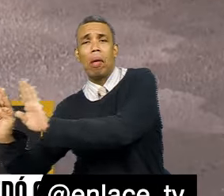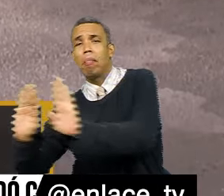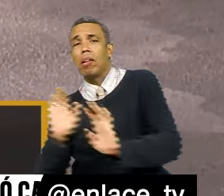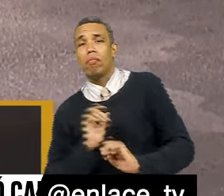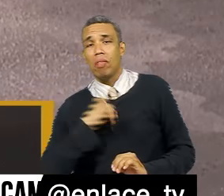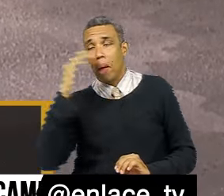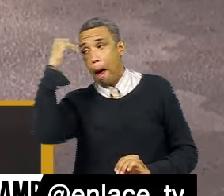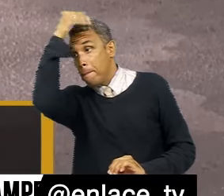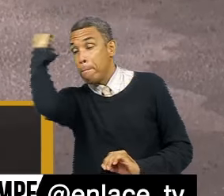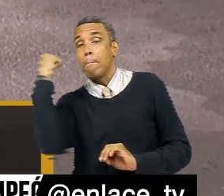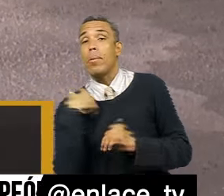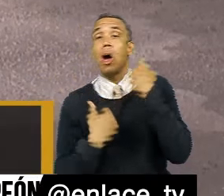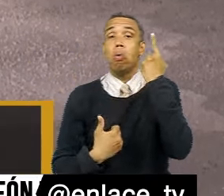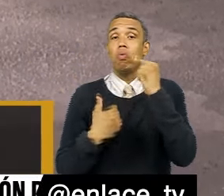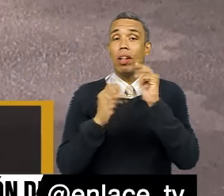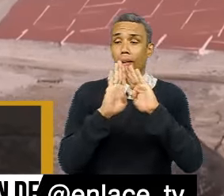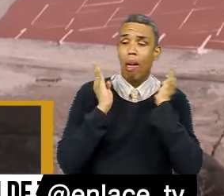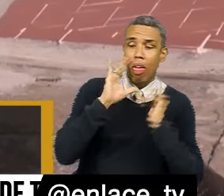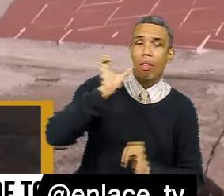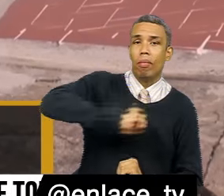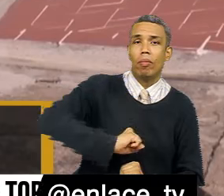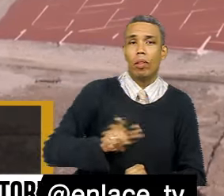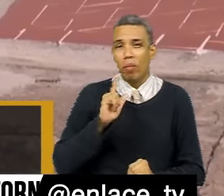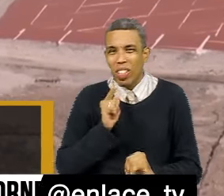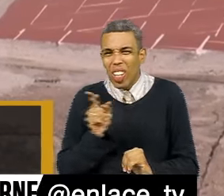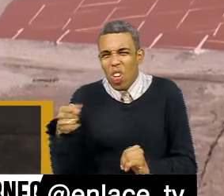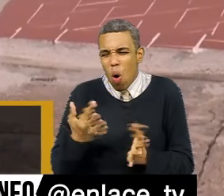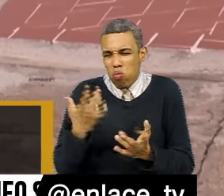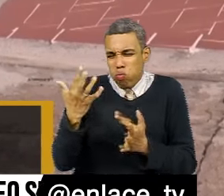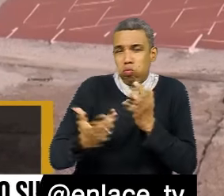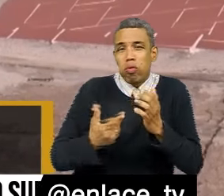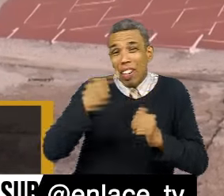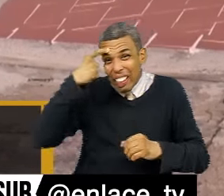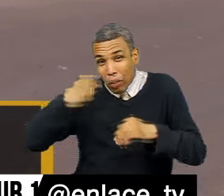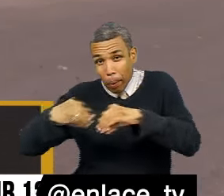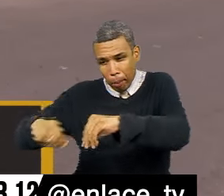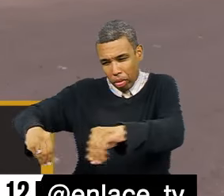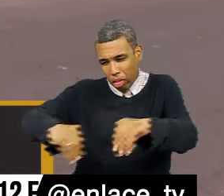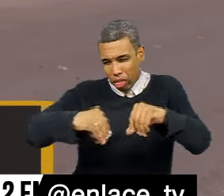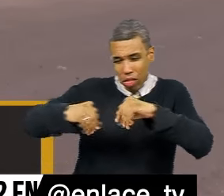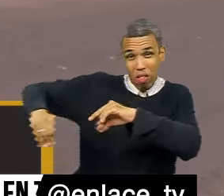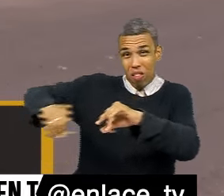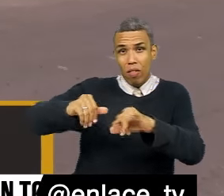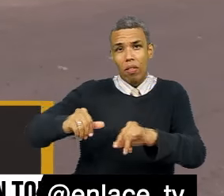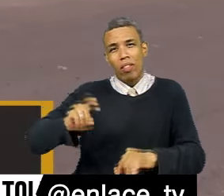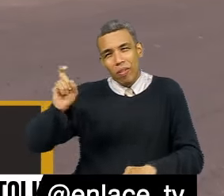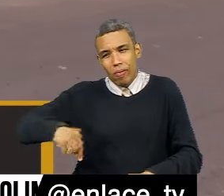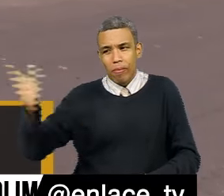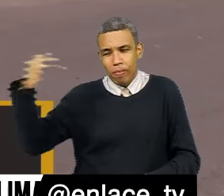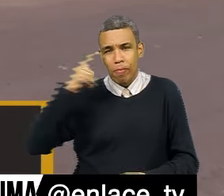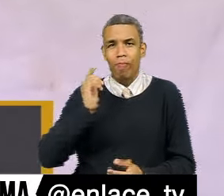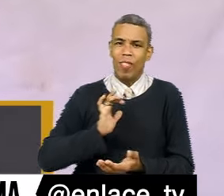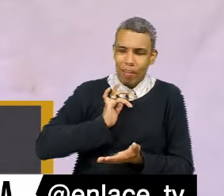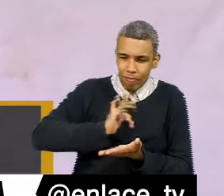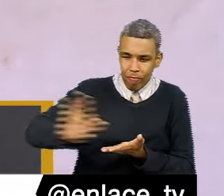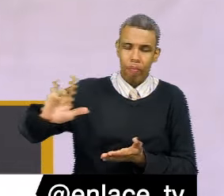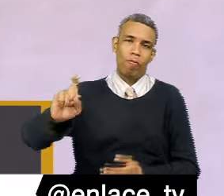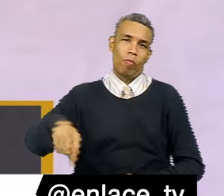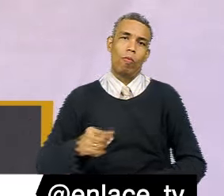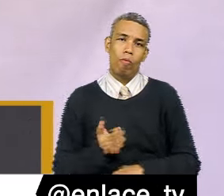sucediendo. En el pavimento quedan aún las huellas del fuego, sin que hasta el momento hayan sido atendido el llamado que se han retirado los restos de este velocípedo. Entonces lo que